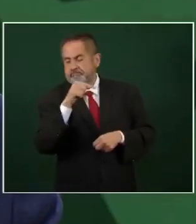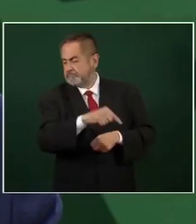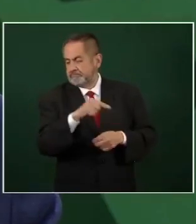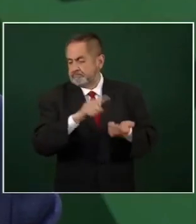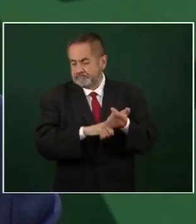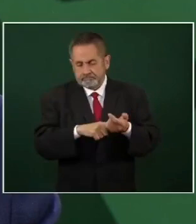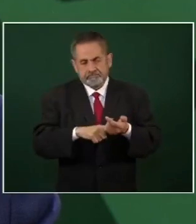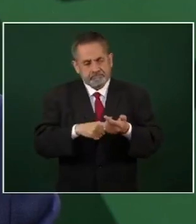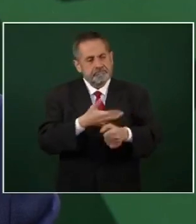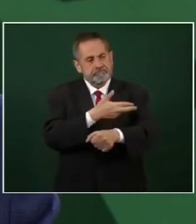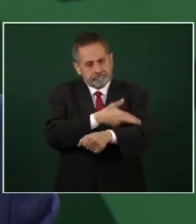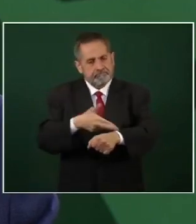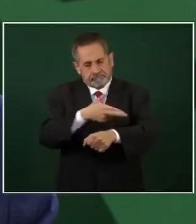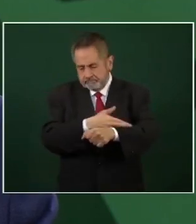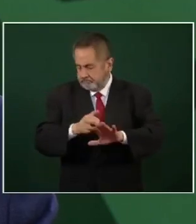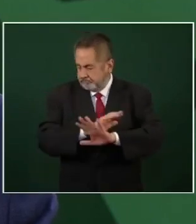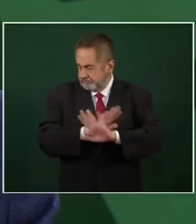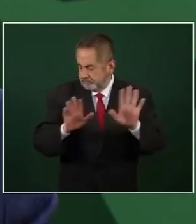tratando